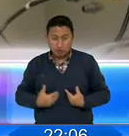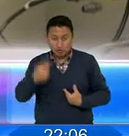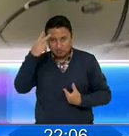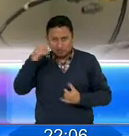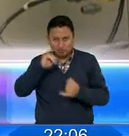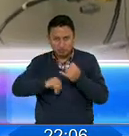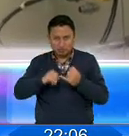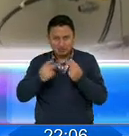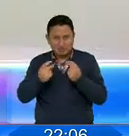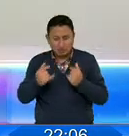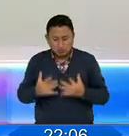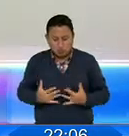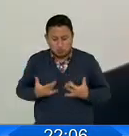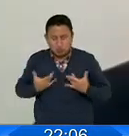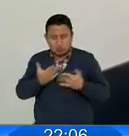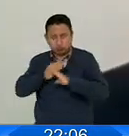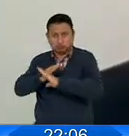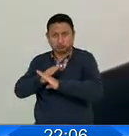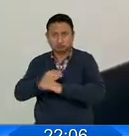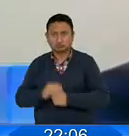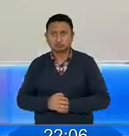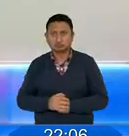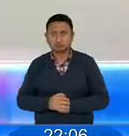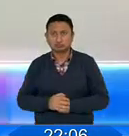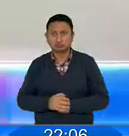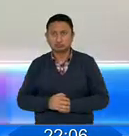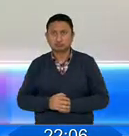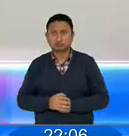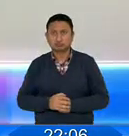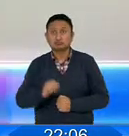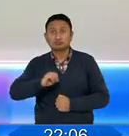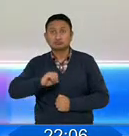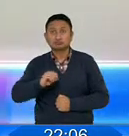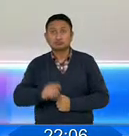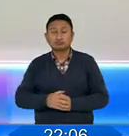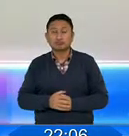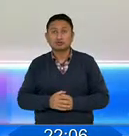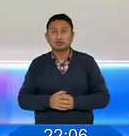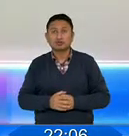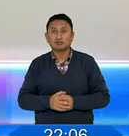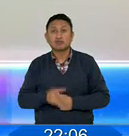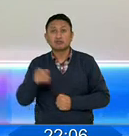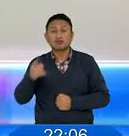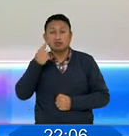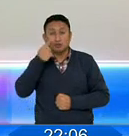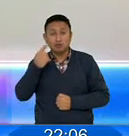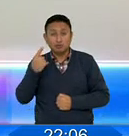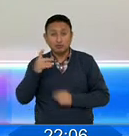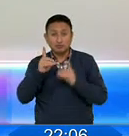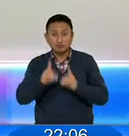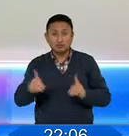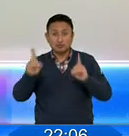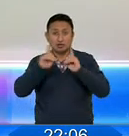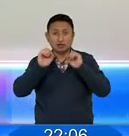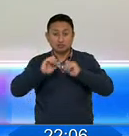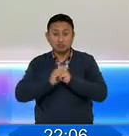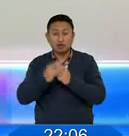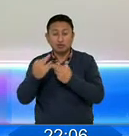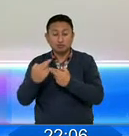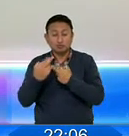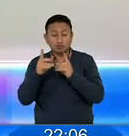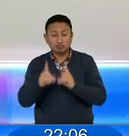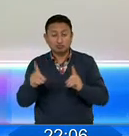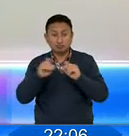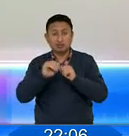genera anticuerpos. No se han publicado, mejor dicho, revisados por pares los ensayos, los datos de ensayos o los resultados de ensayos de